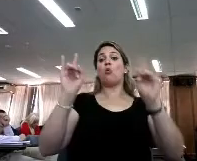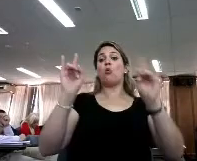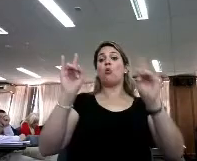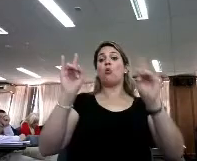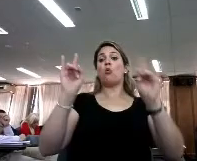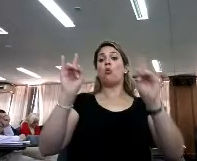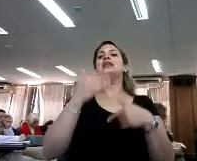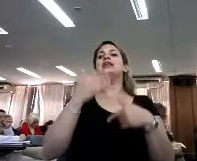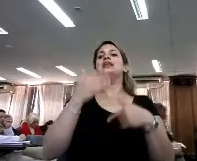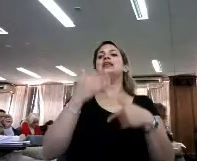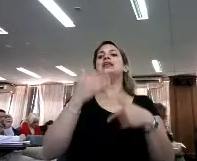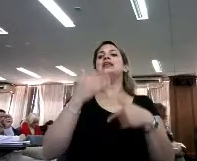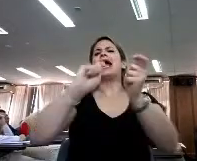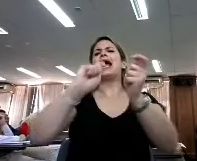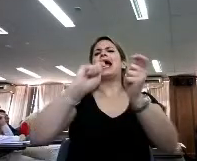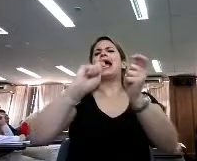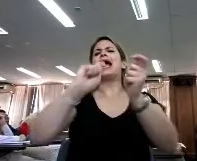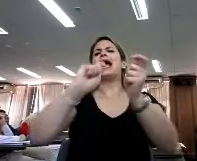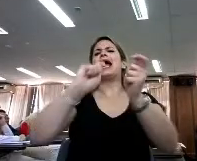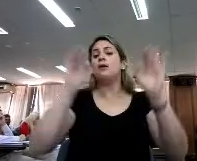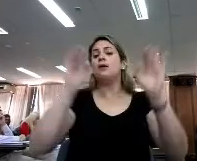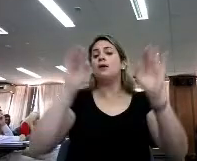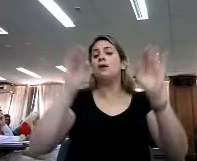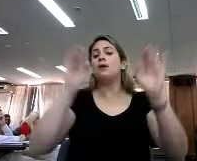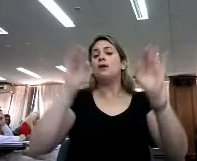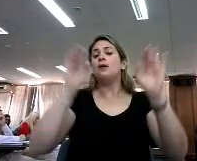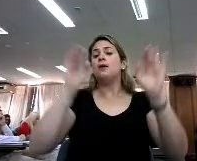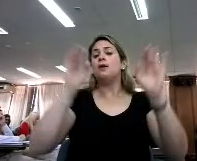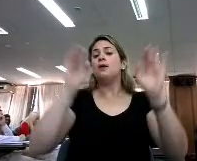transformarla, ponerla a disposición, etcétera, etcétera, etcétera. ¿Bien?